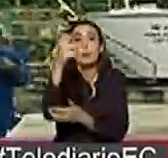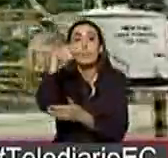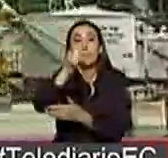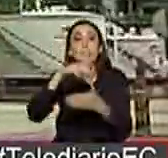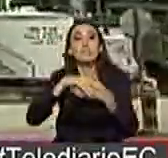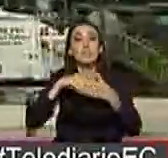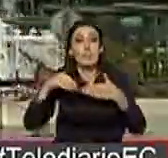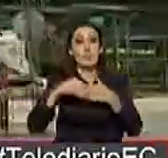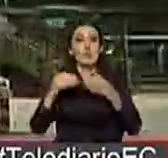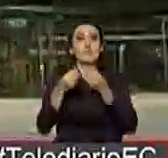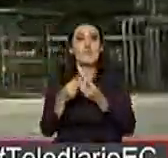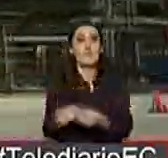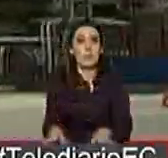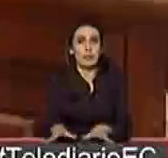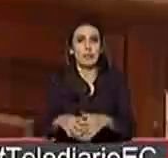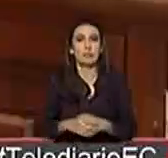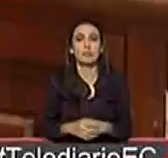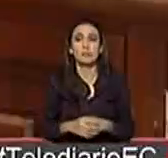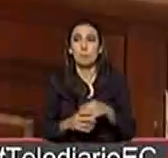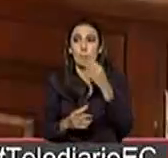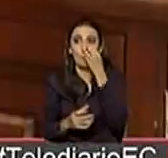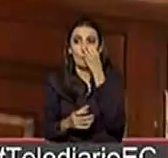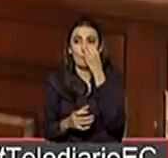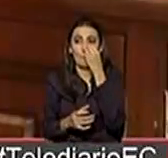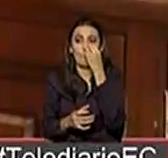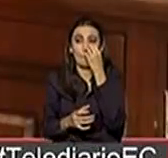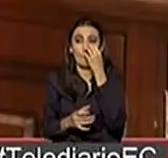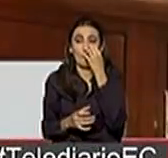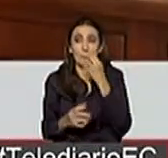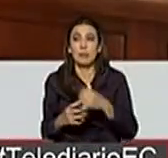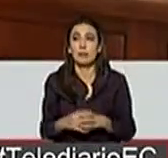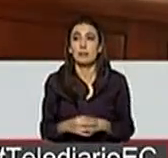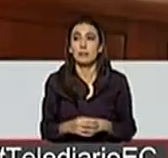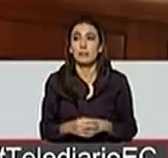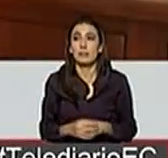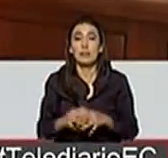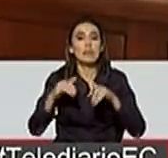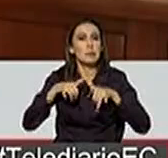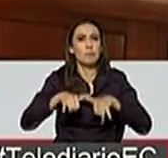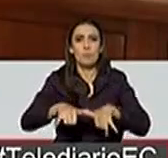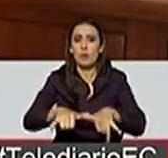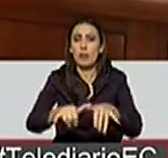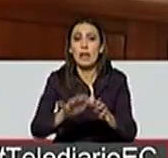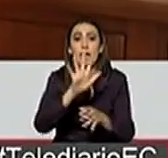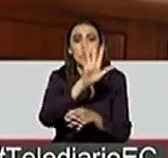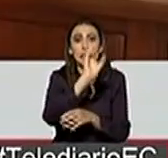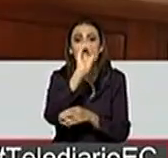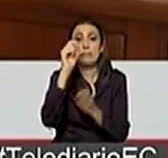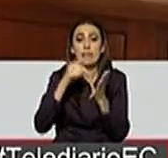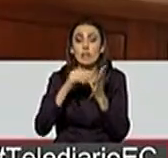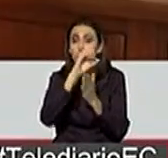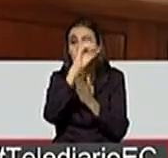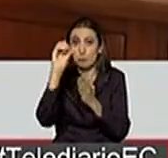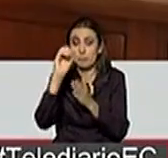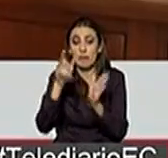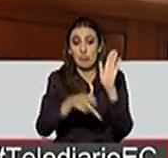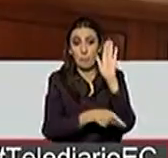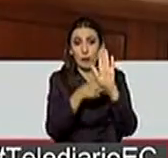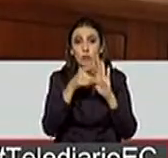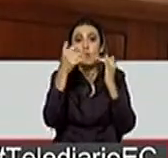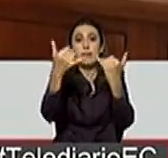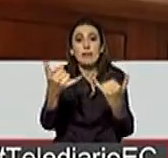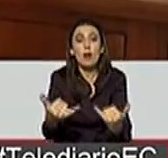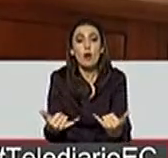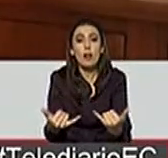millones de dólares en pérdidas que debería estar produciendo alrededor de 500 mil barriles de petróleo diarios y está produciendo